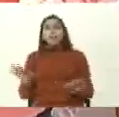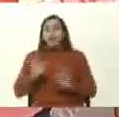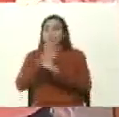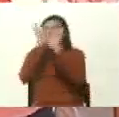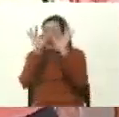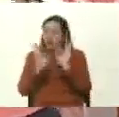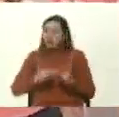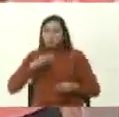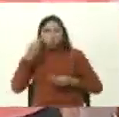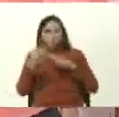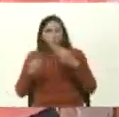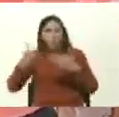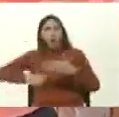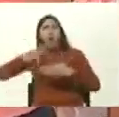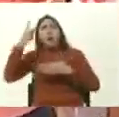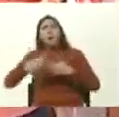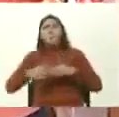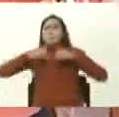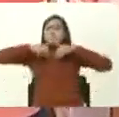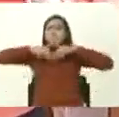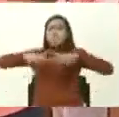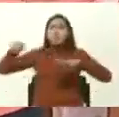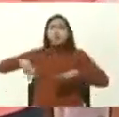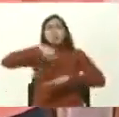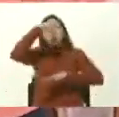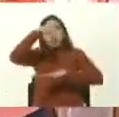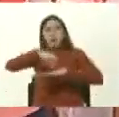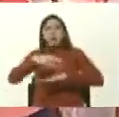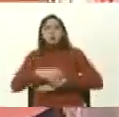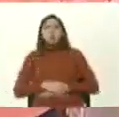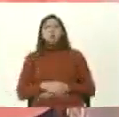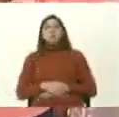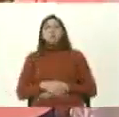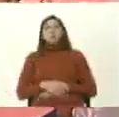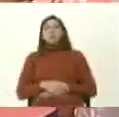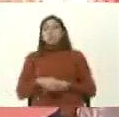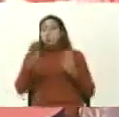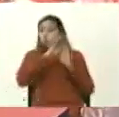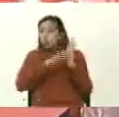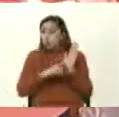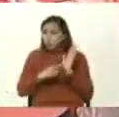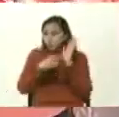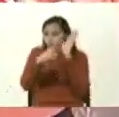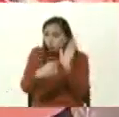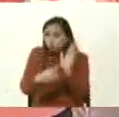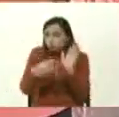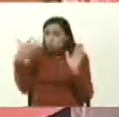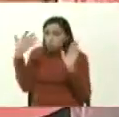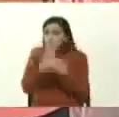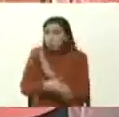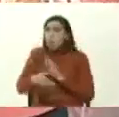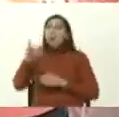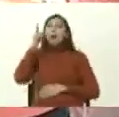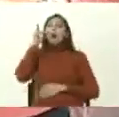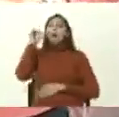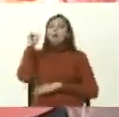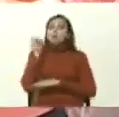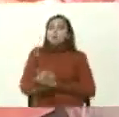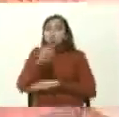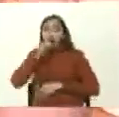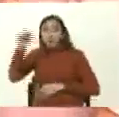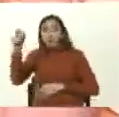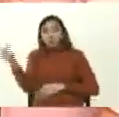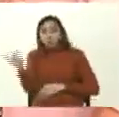que este plan empieza a extenderse a nivel nacional, hay una instrucción que se giró a través de su persona y a través del presidente de la República a